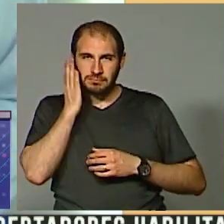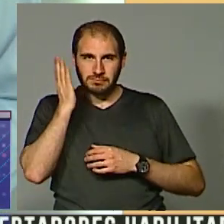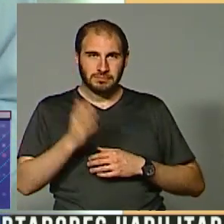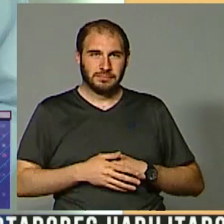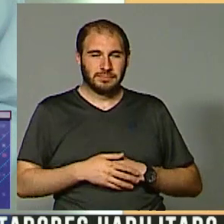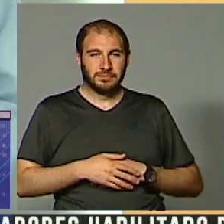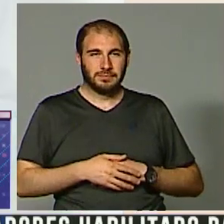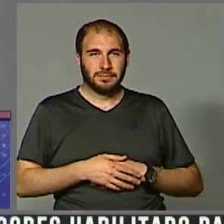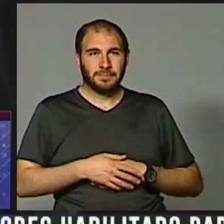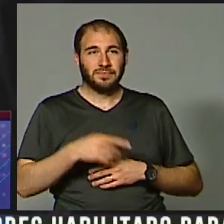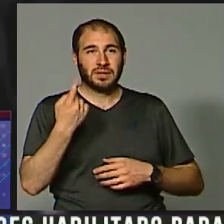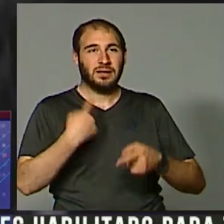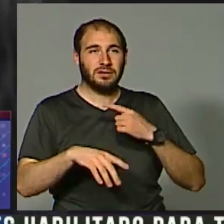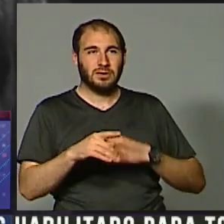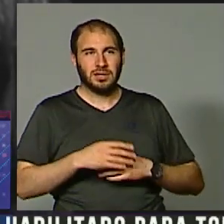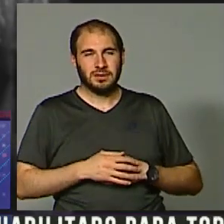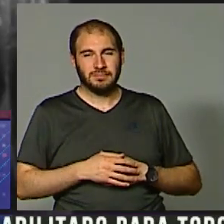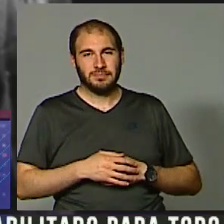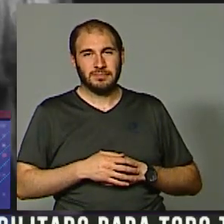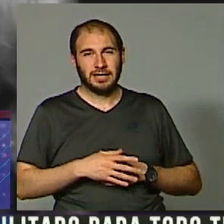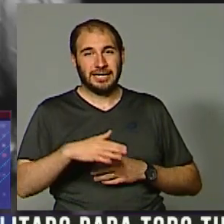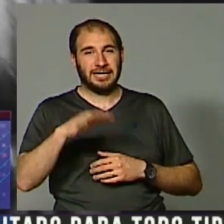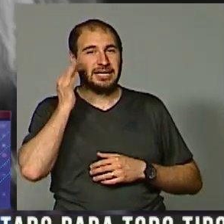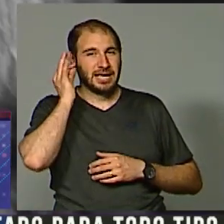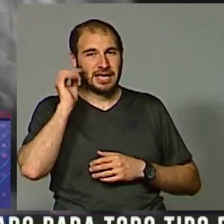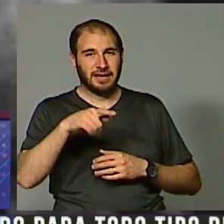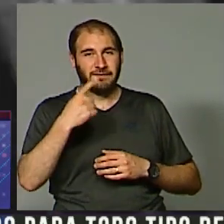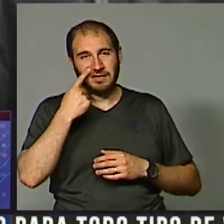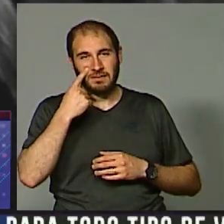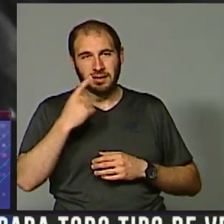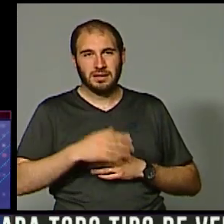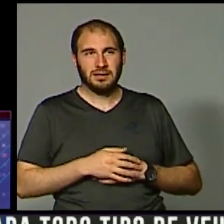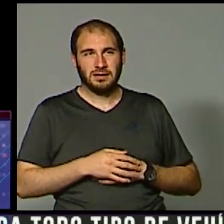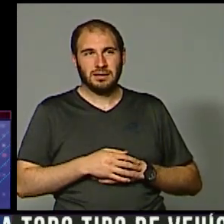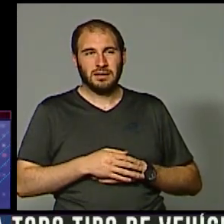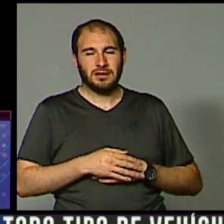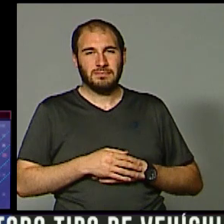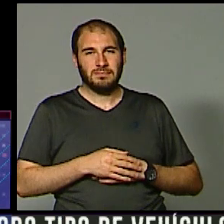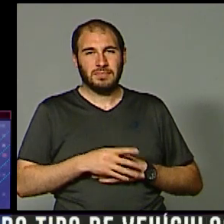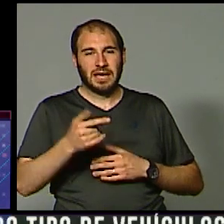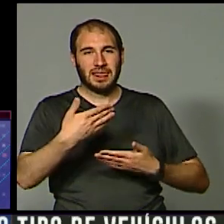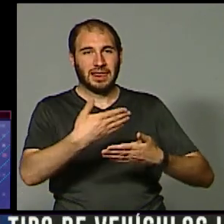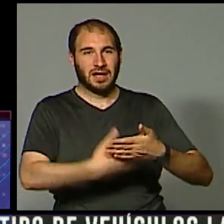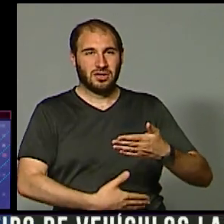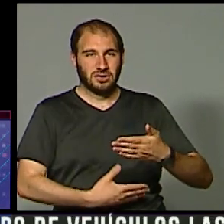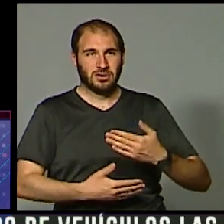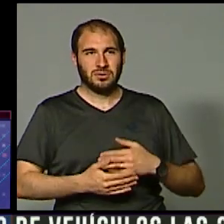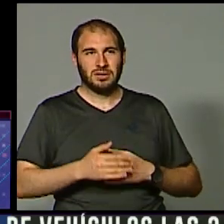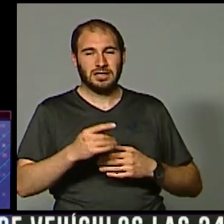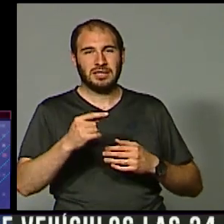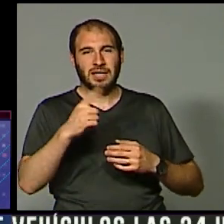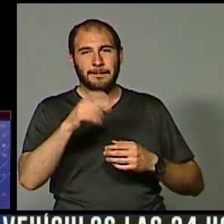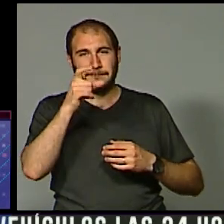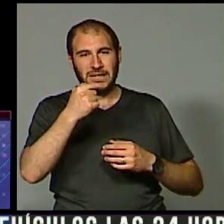todavía no duerme. Bueno, básicamente es la historia de una niña que vive a raíz de un diagnóstico que le dan, que es trastorno